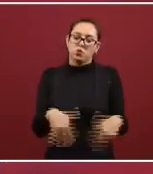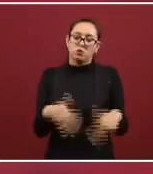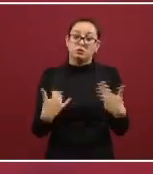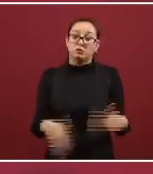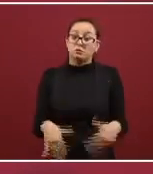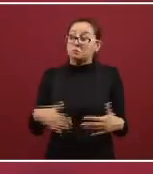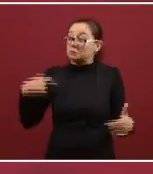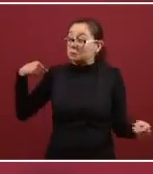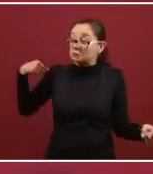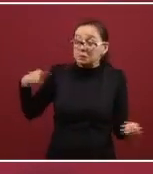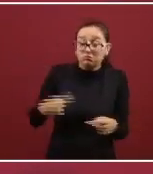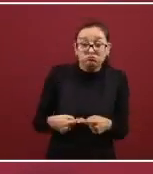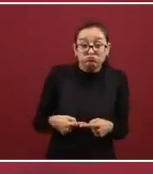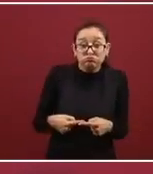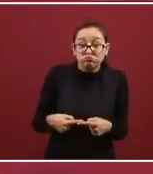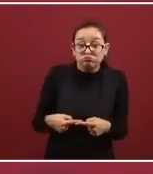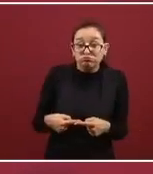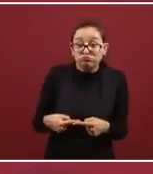esto